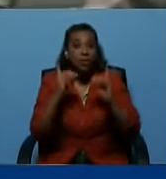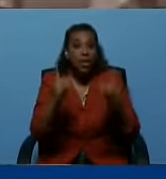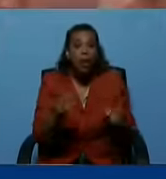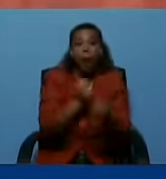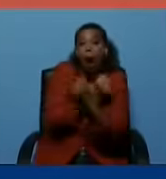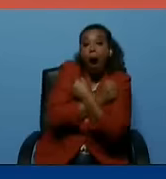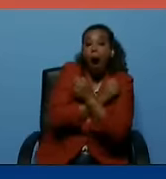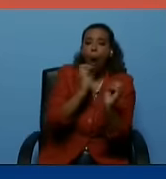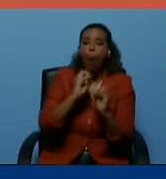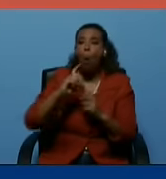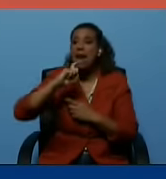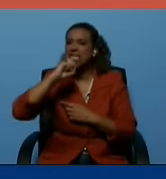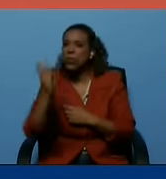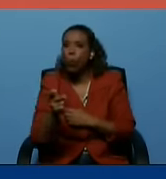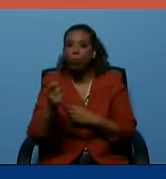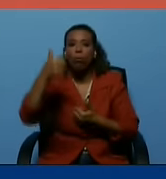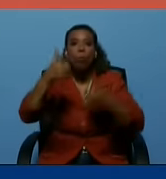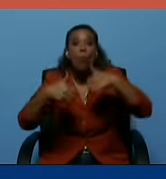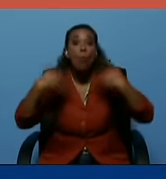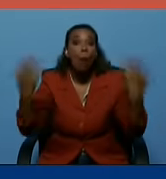amor o el odio?